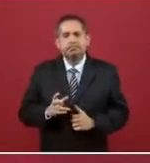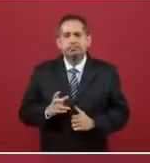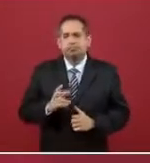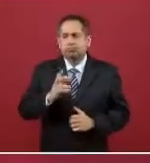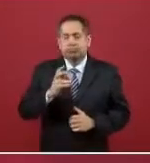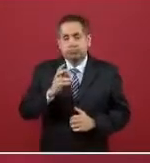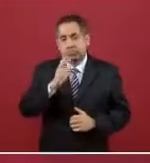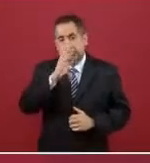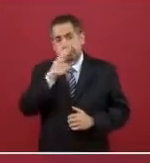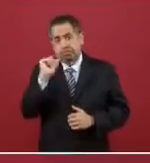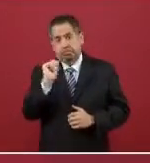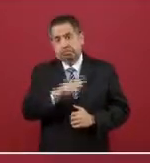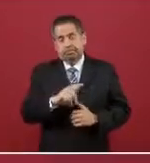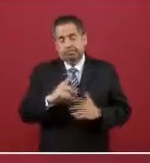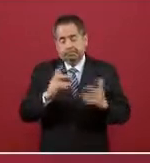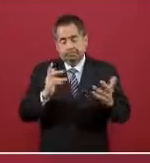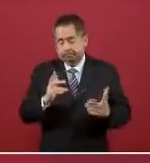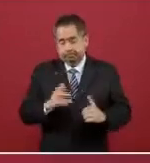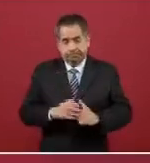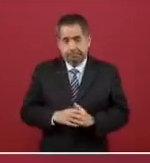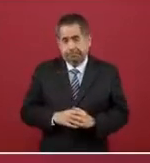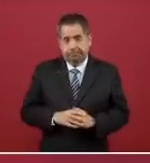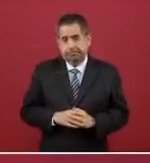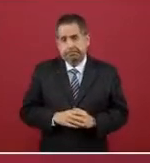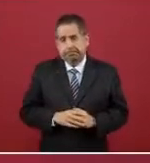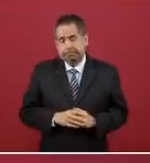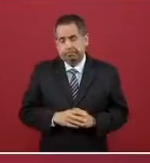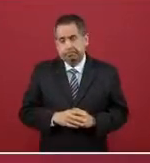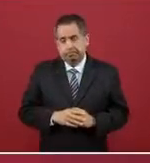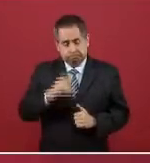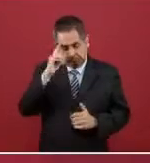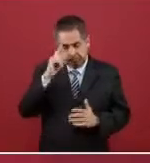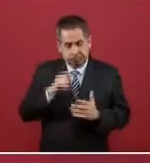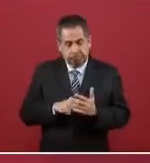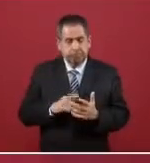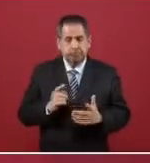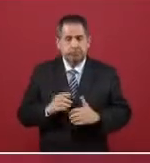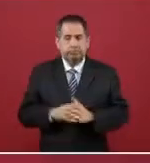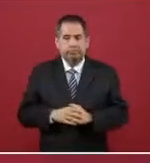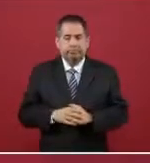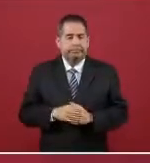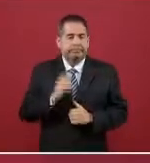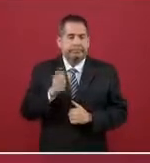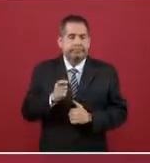Está muy mal. O sea, yo creo que es